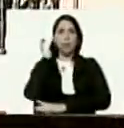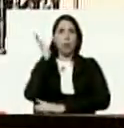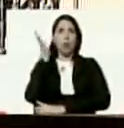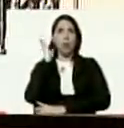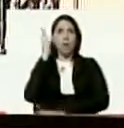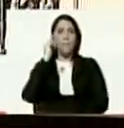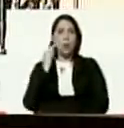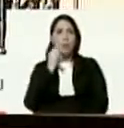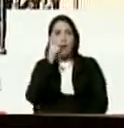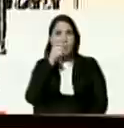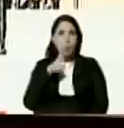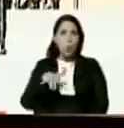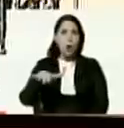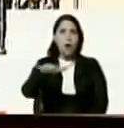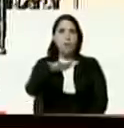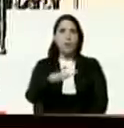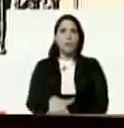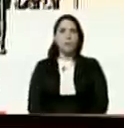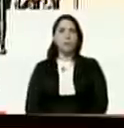Bolivariano de los Pueblos.